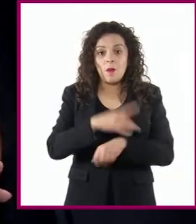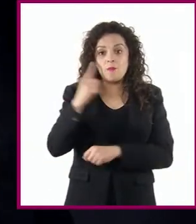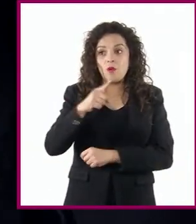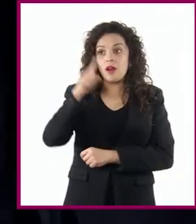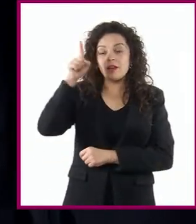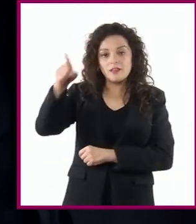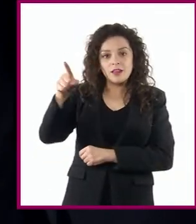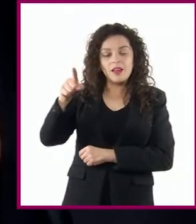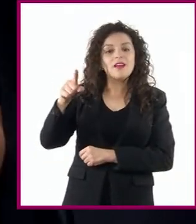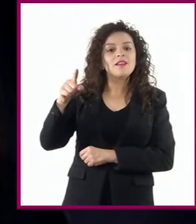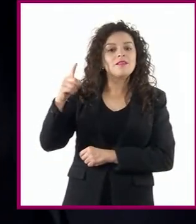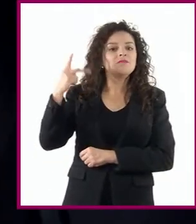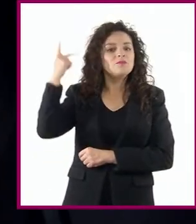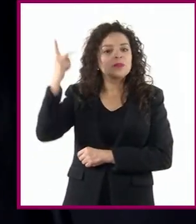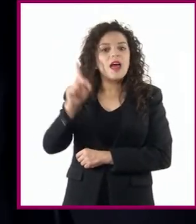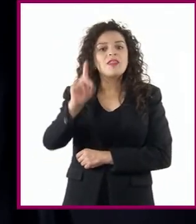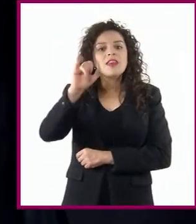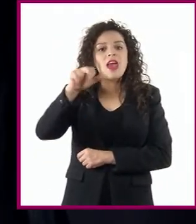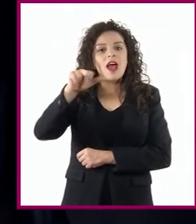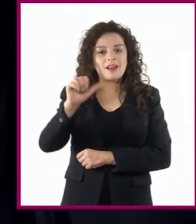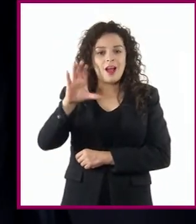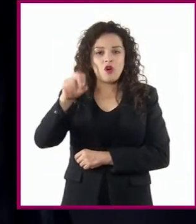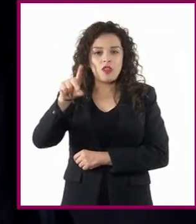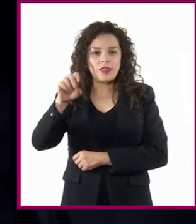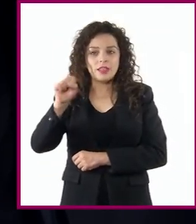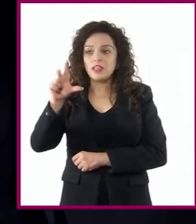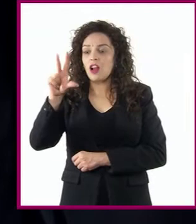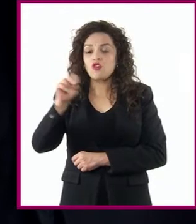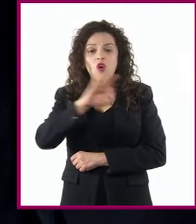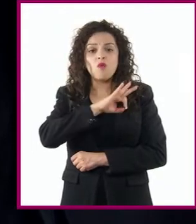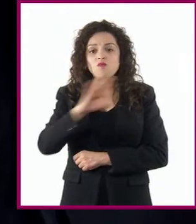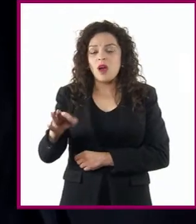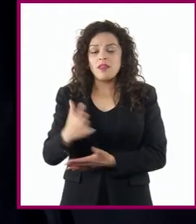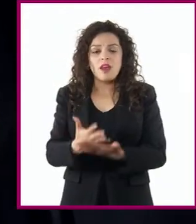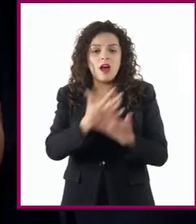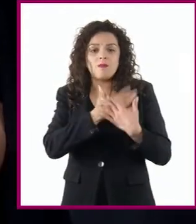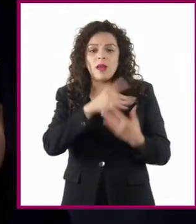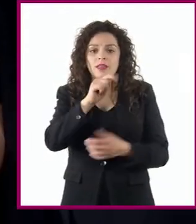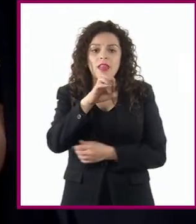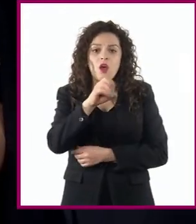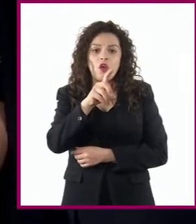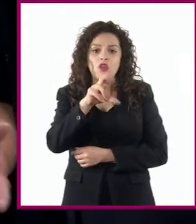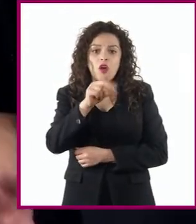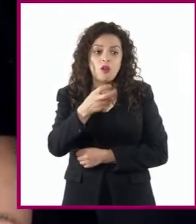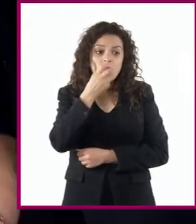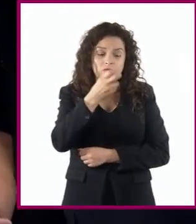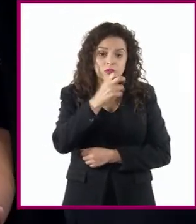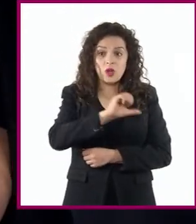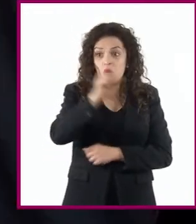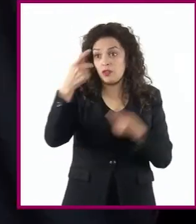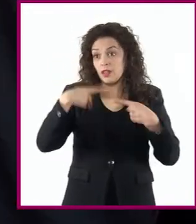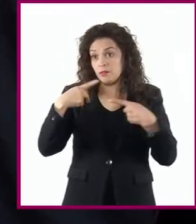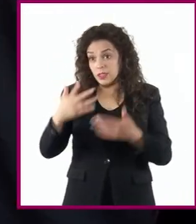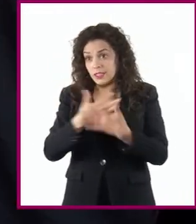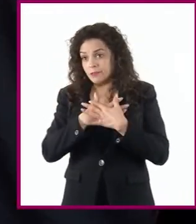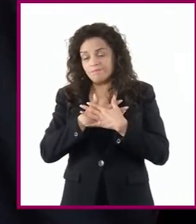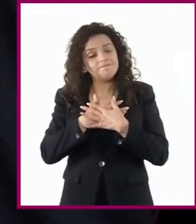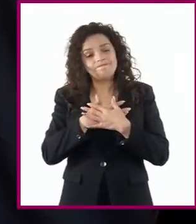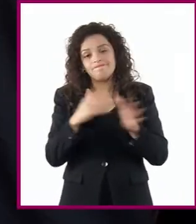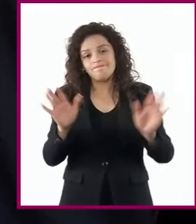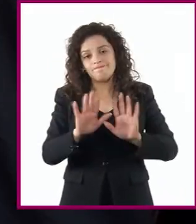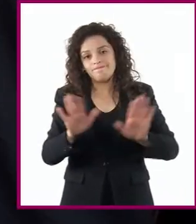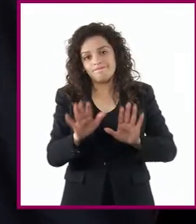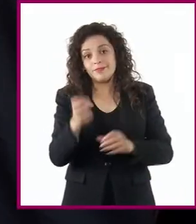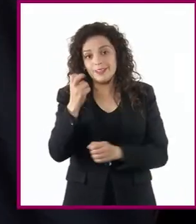no puede amar a Teodoro y por eso no le deja amar ni ser amado por cualquier otra persona. Leamos